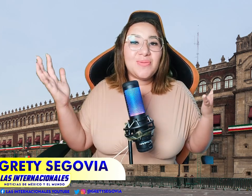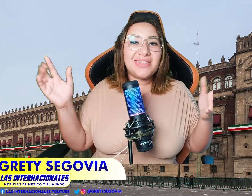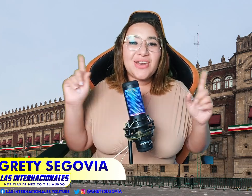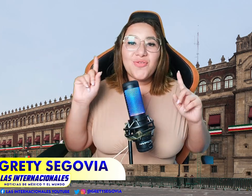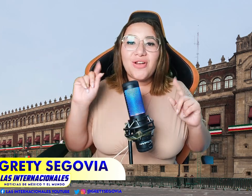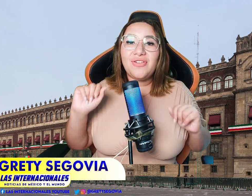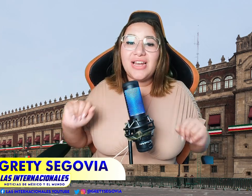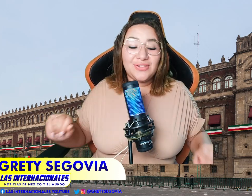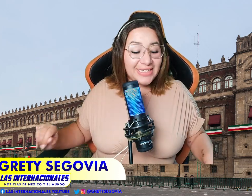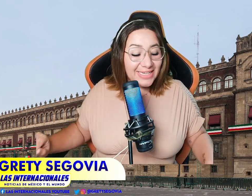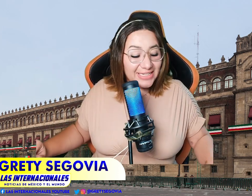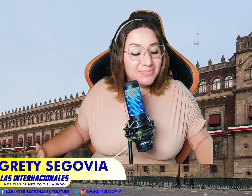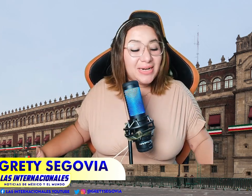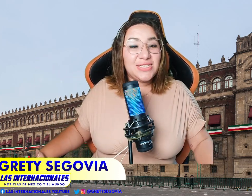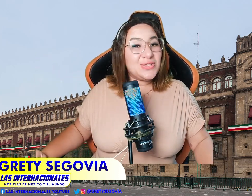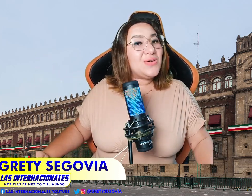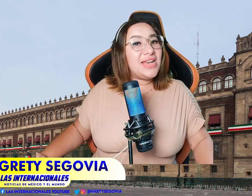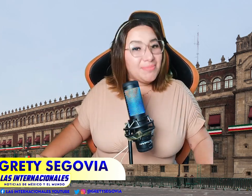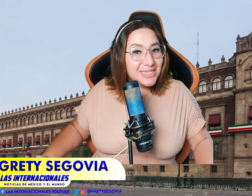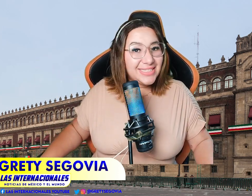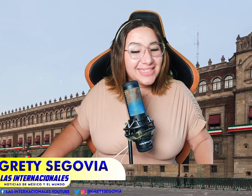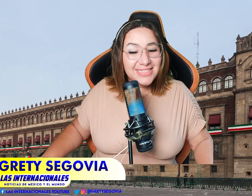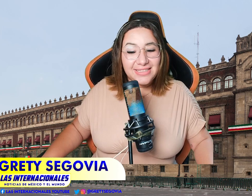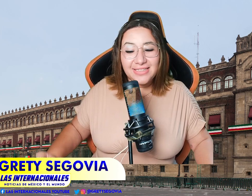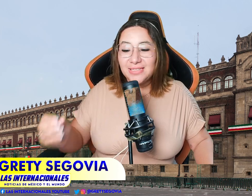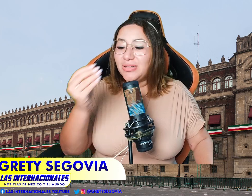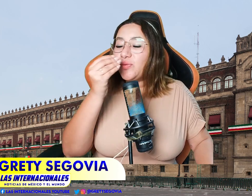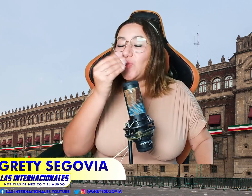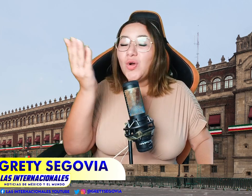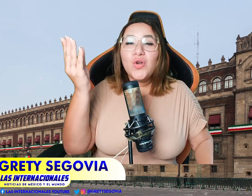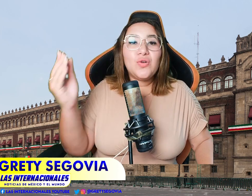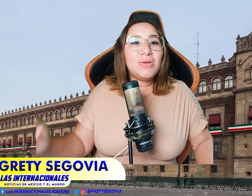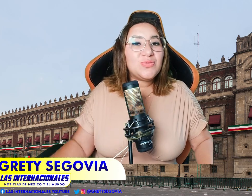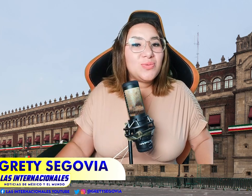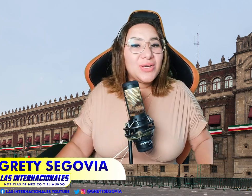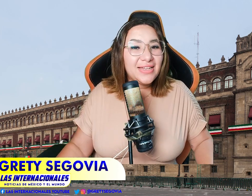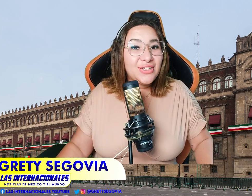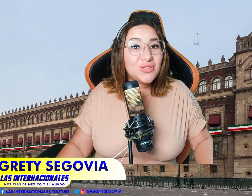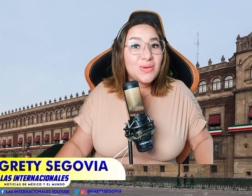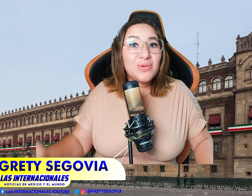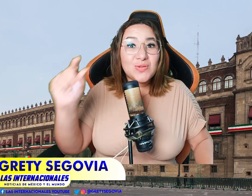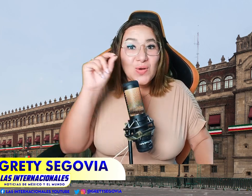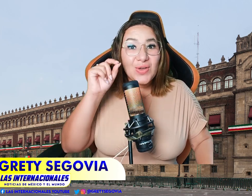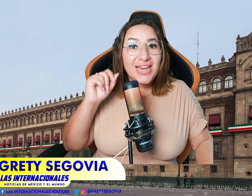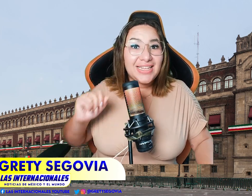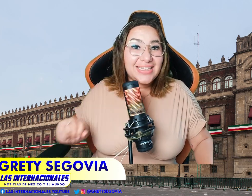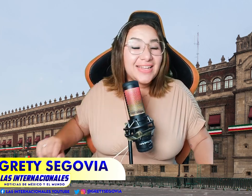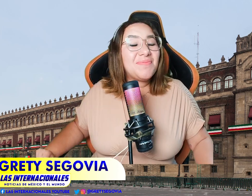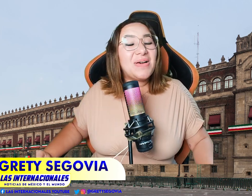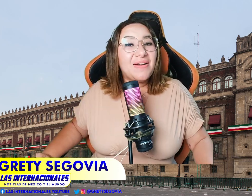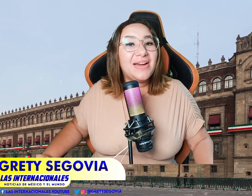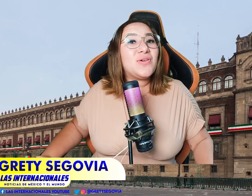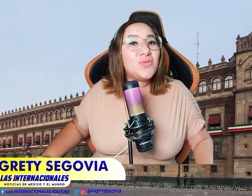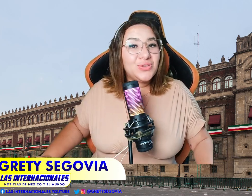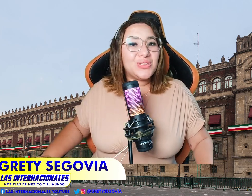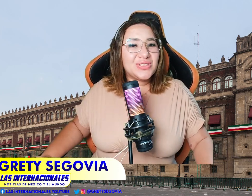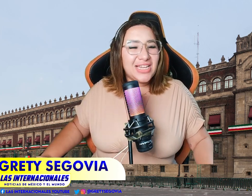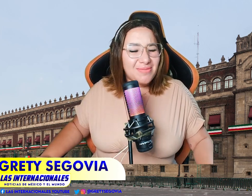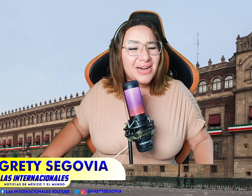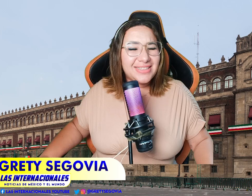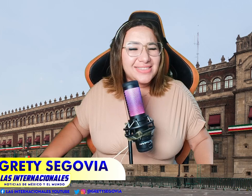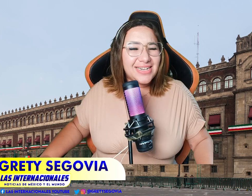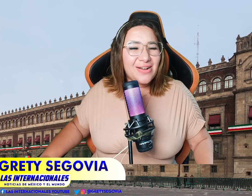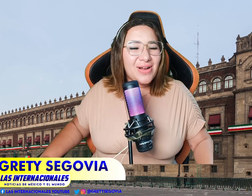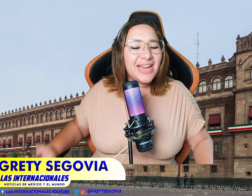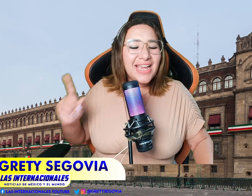déjenme un comentario cuál fue la nota que les pareció la más interesante les mando un beso muy grande y nos vemos hoy en la tarde para ver juntos